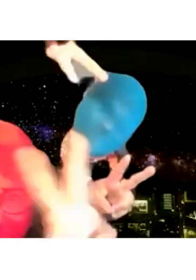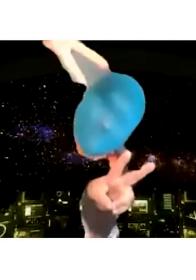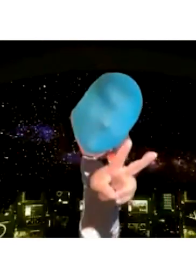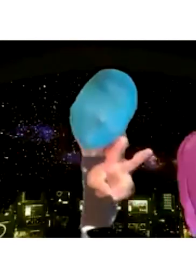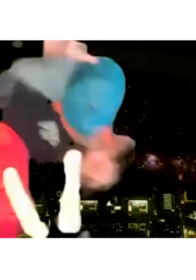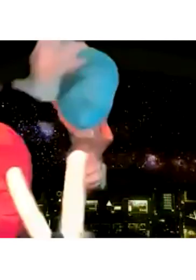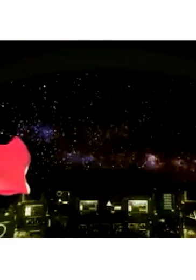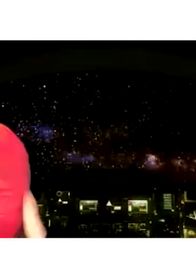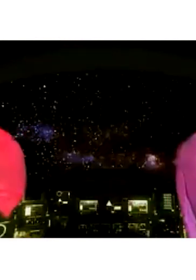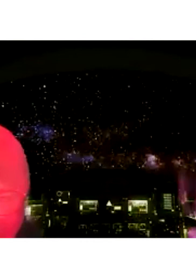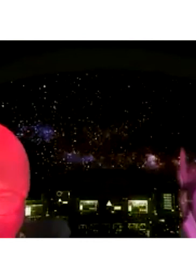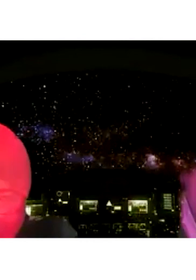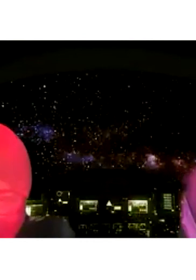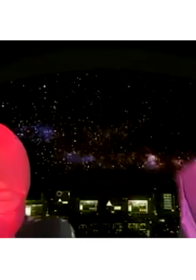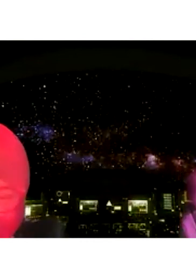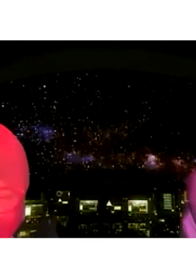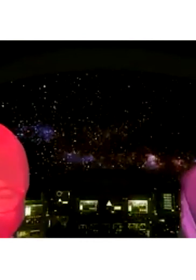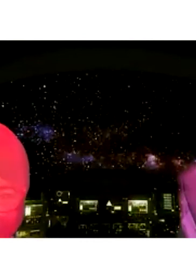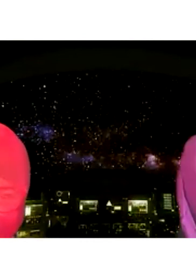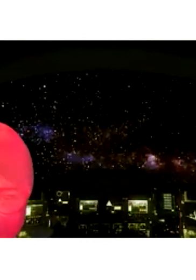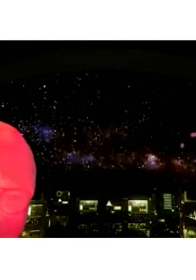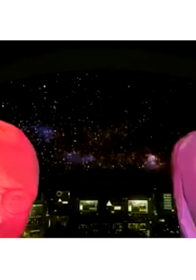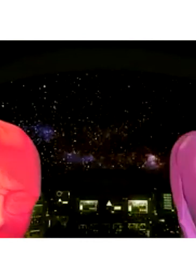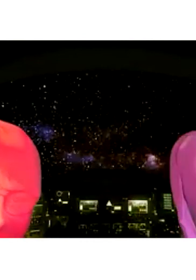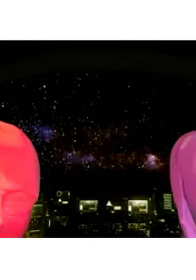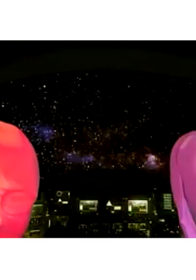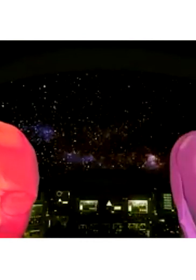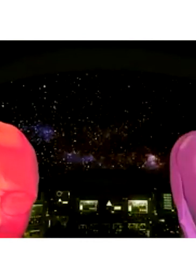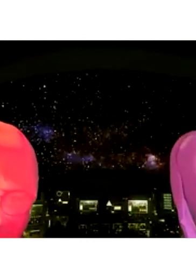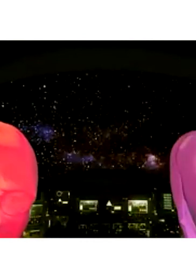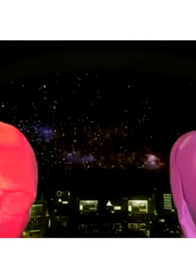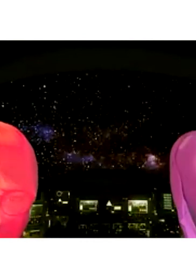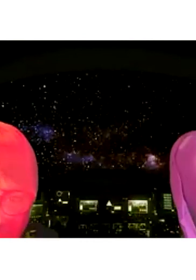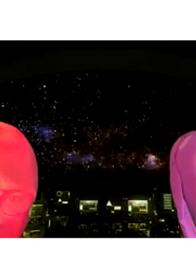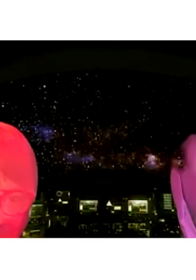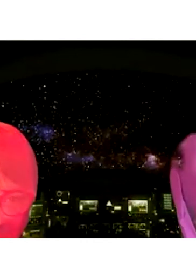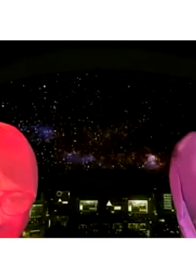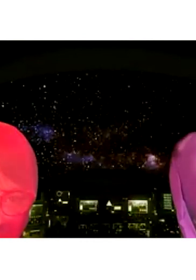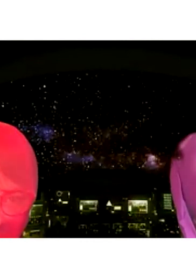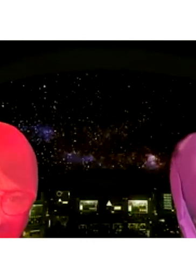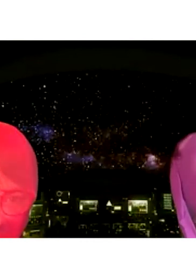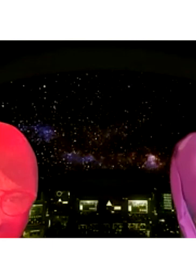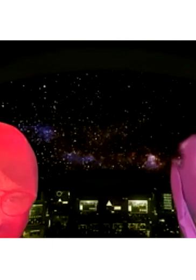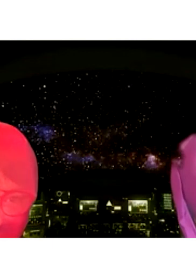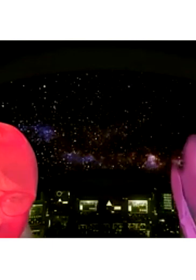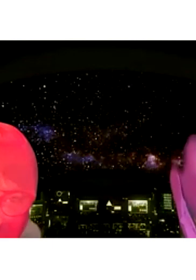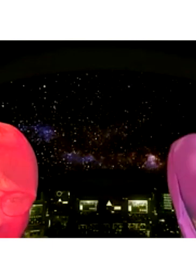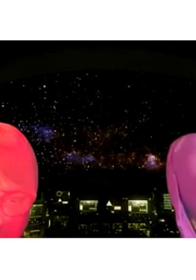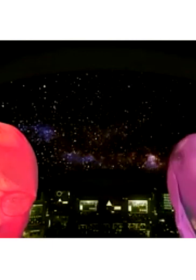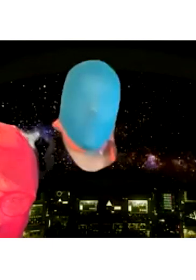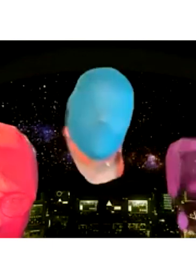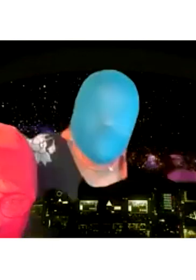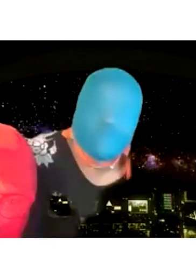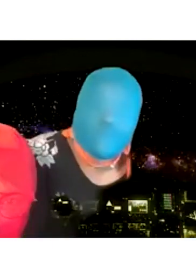Y Aide contesta, cierto, estamos viviendo un momento de quiebre y de no retorno, dice ella.